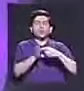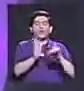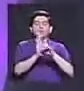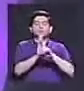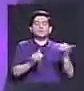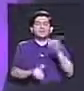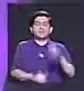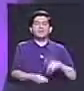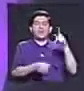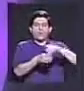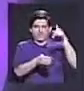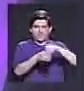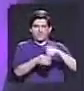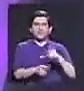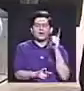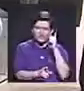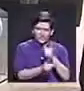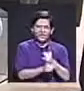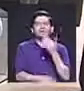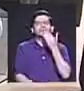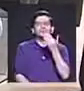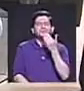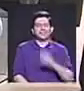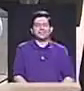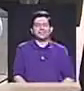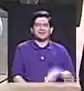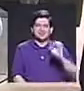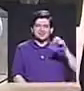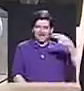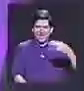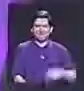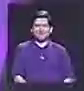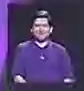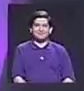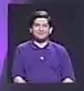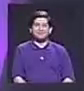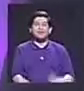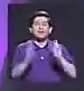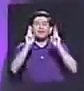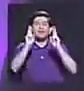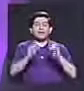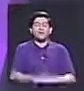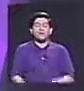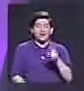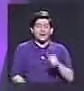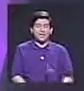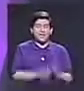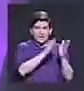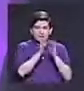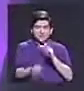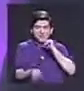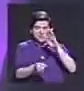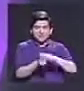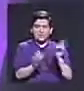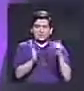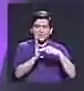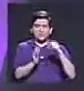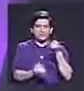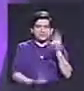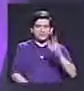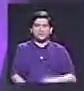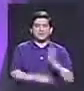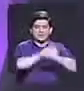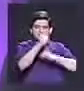sino también ser partícipe de eso. Así pues muchas gracias, don Eric, ¿verdad?, por esta visión, y ojalá que de verdad estos planes lleguen a concretarse en el 2013 y sea un año de